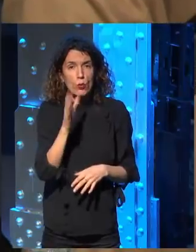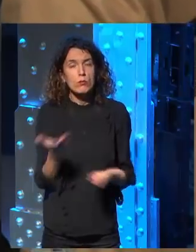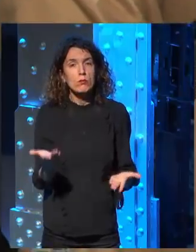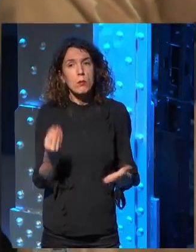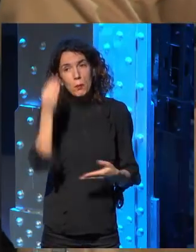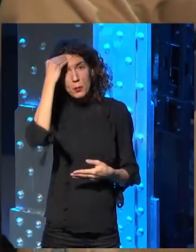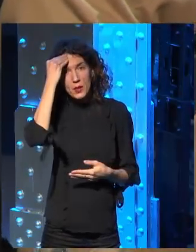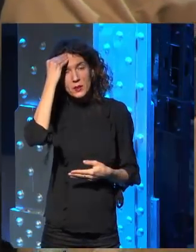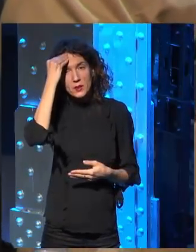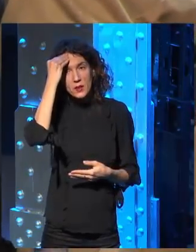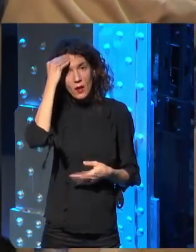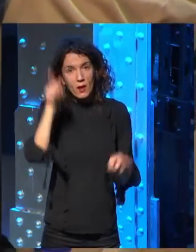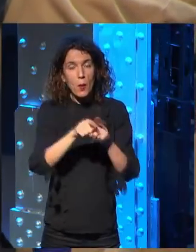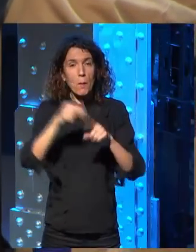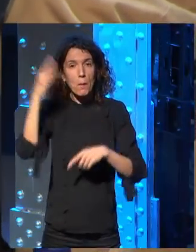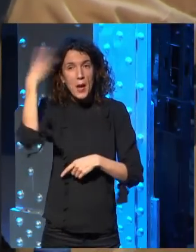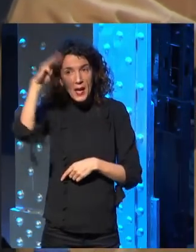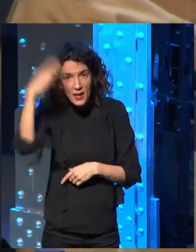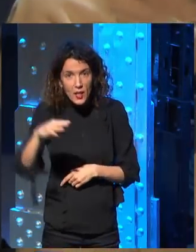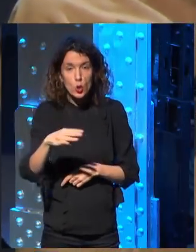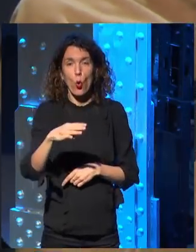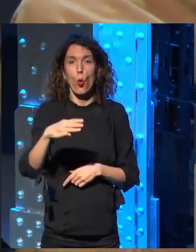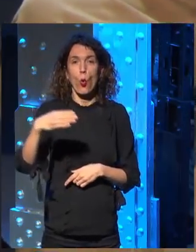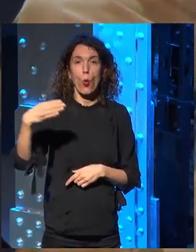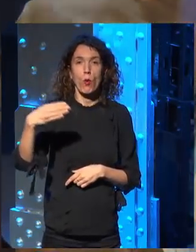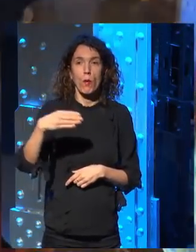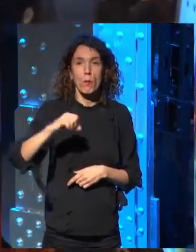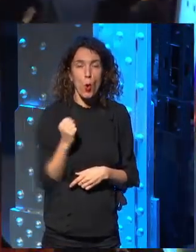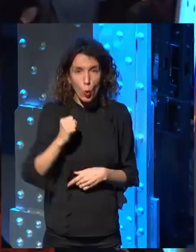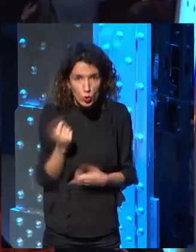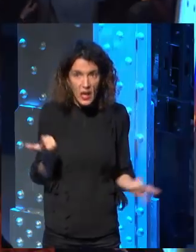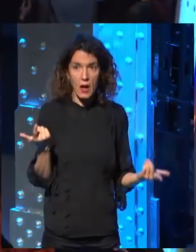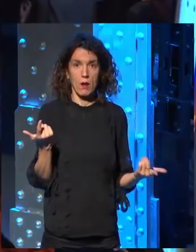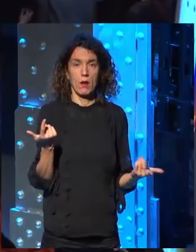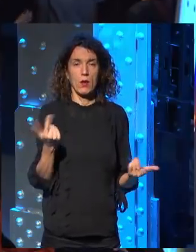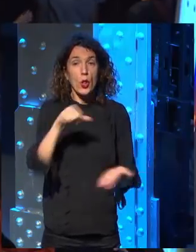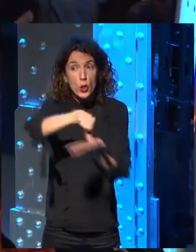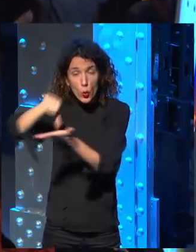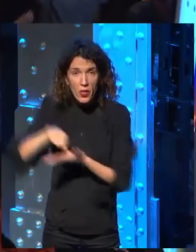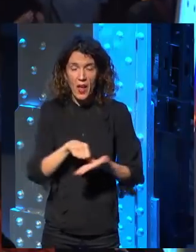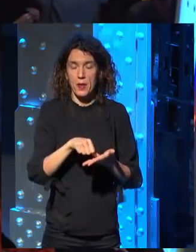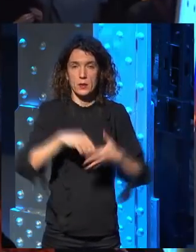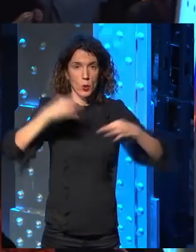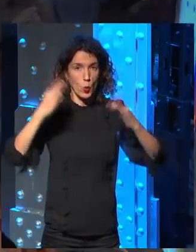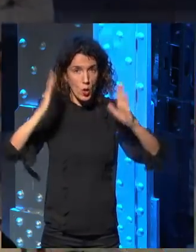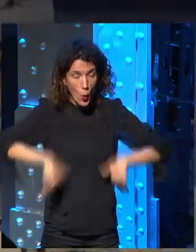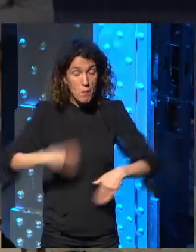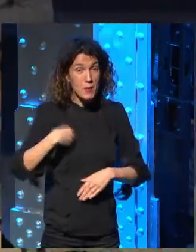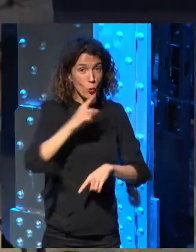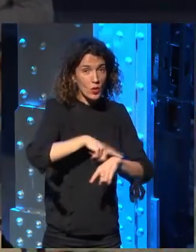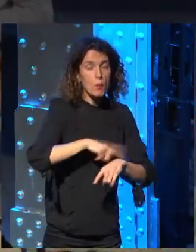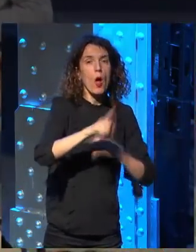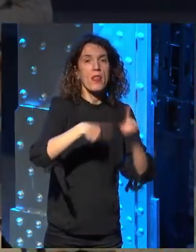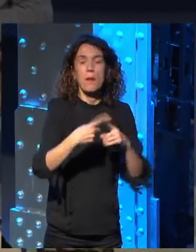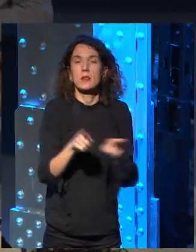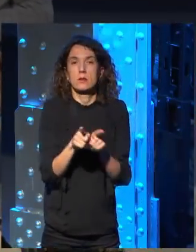tú piensas lo que es eso, México, Bogotá, son ciudades, en primer lugar, que son inseguras, pero al mismo tiempo